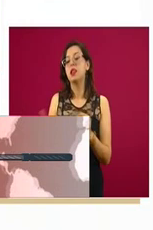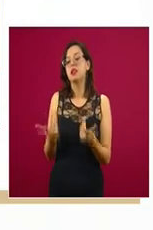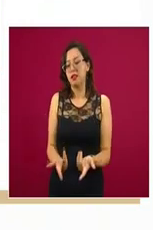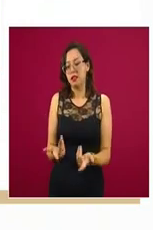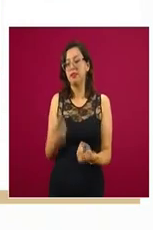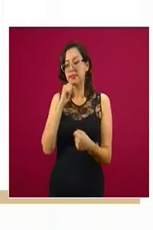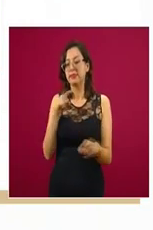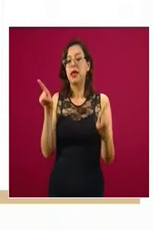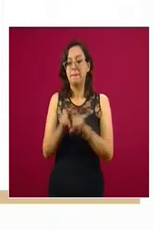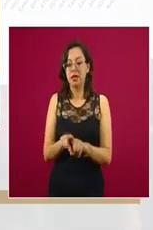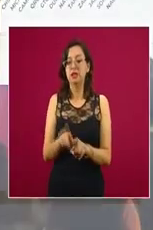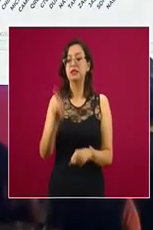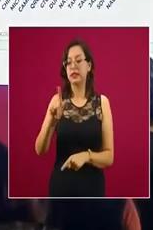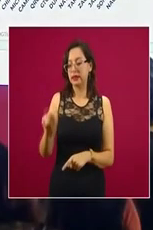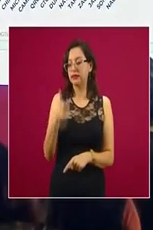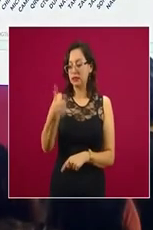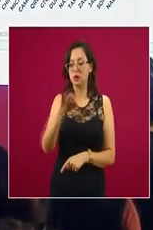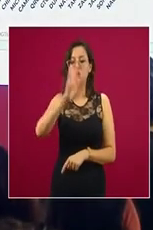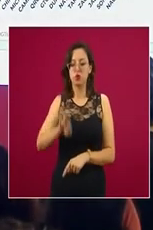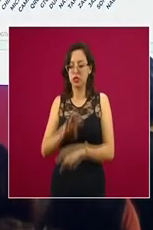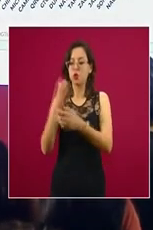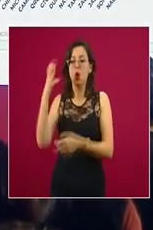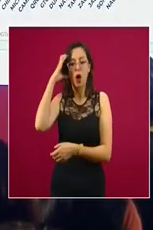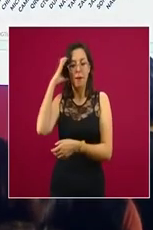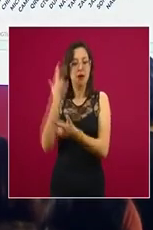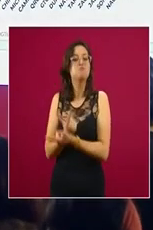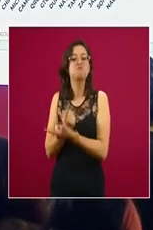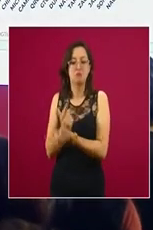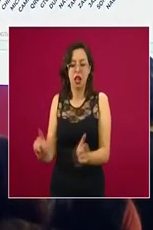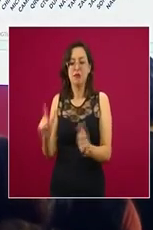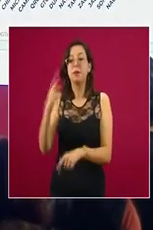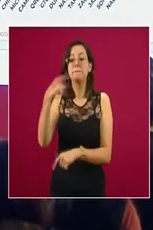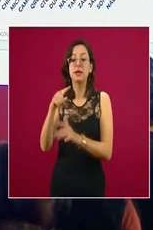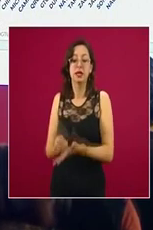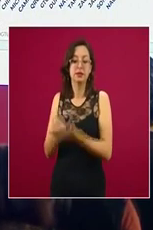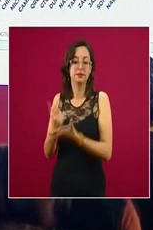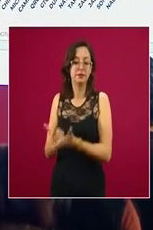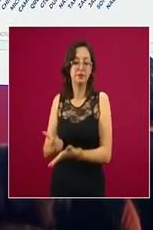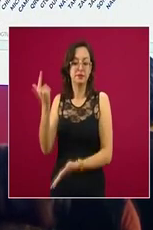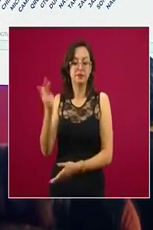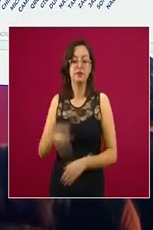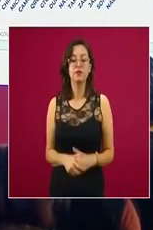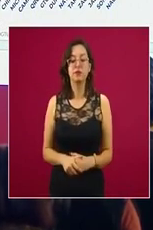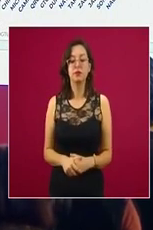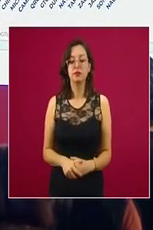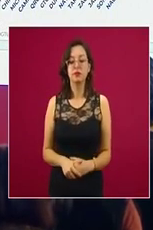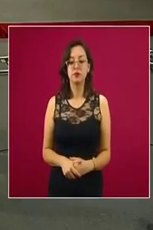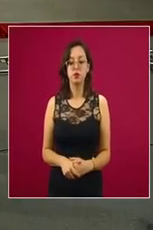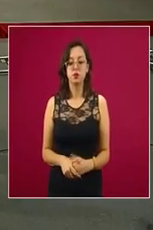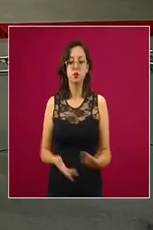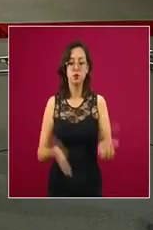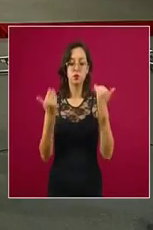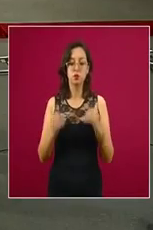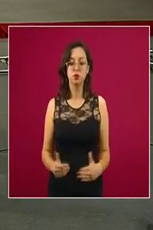nacional con 76% aún de disponibilidad para pacientes en estado crítico. La siguiente.